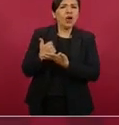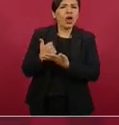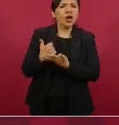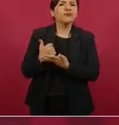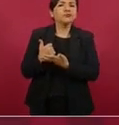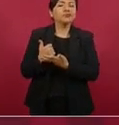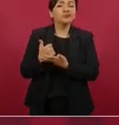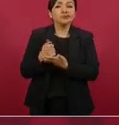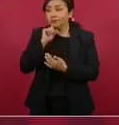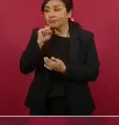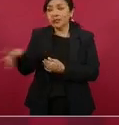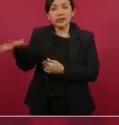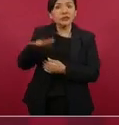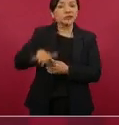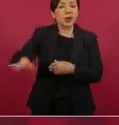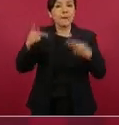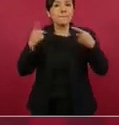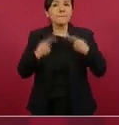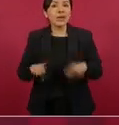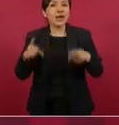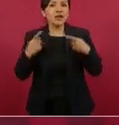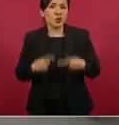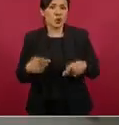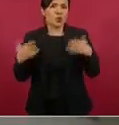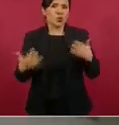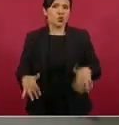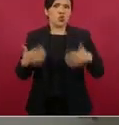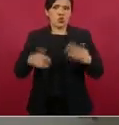El pueblo, que es mucha pieza,